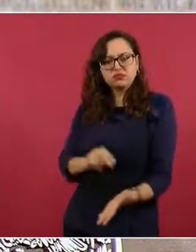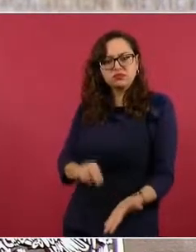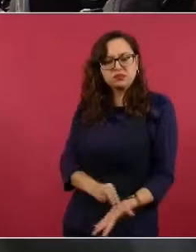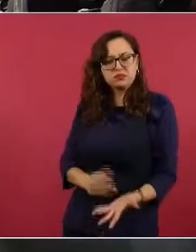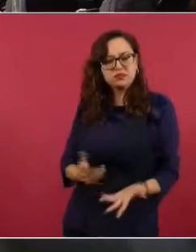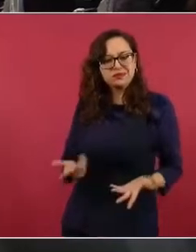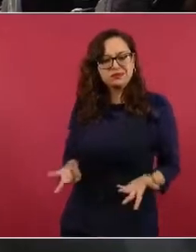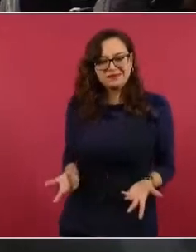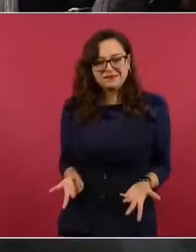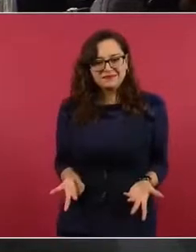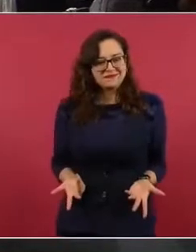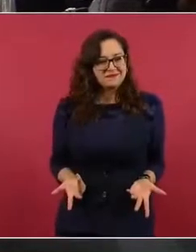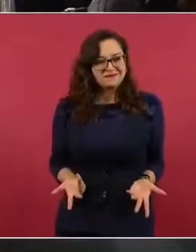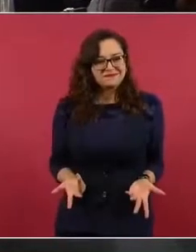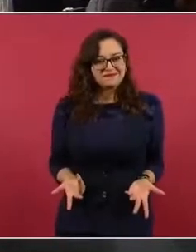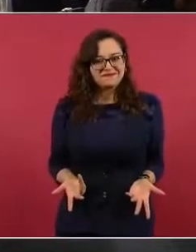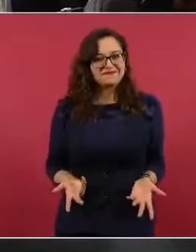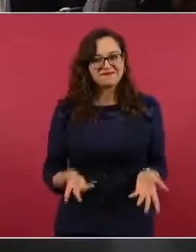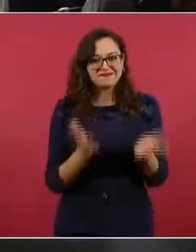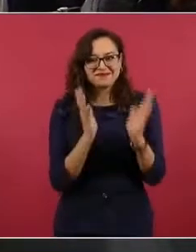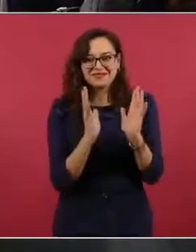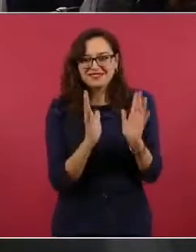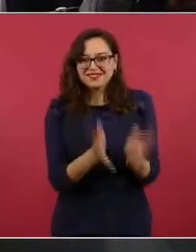En otros asuntos,